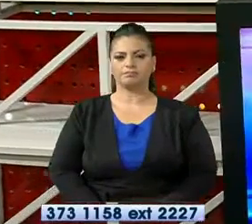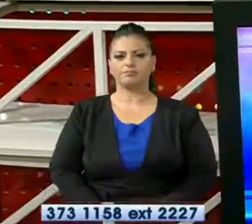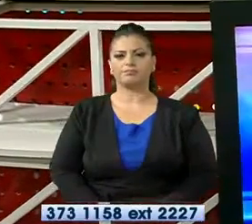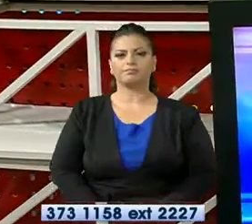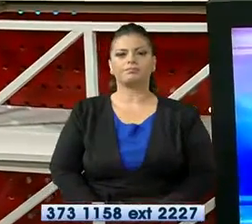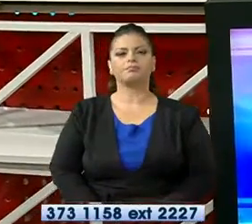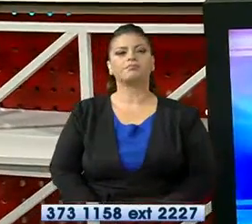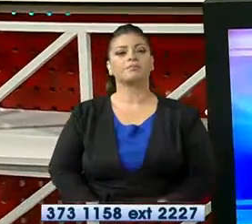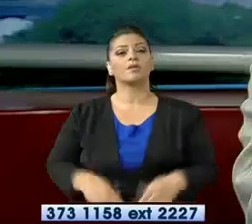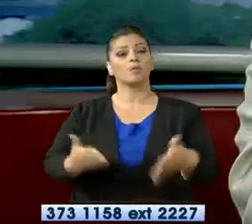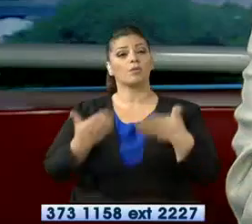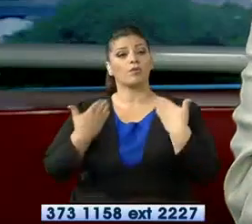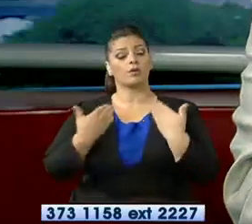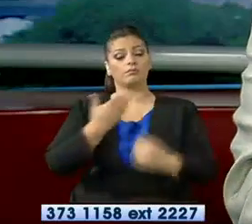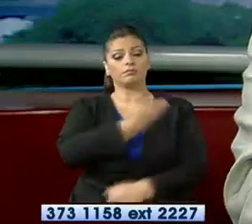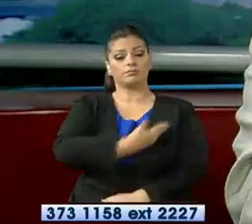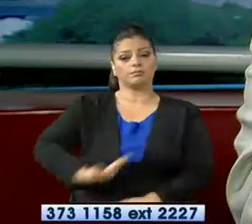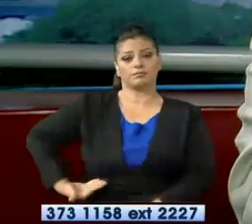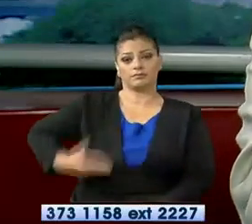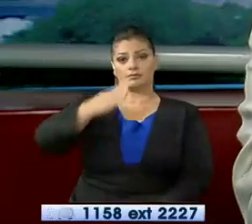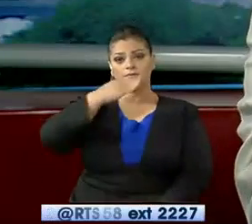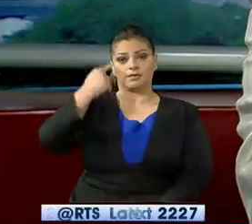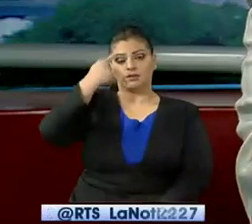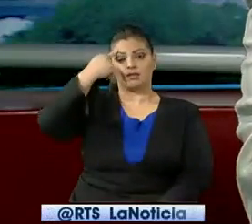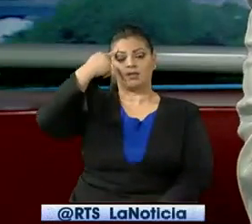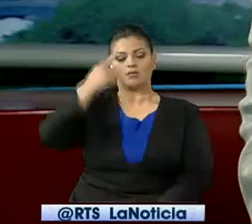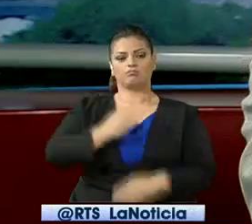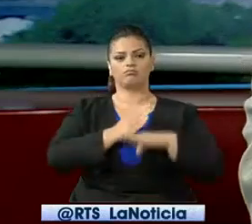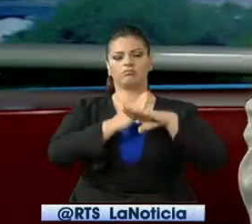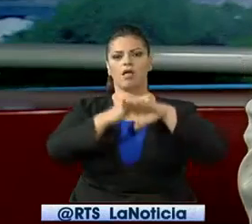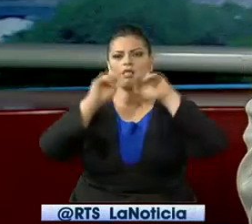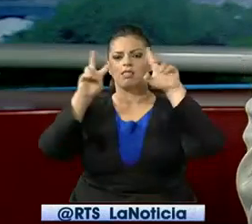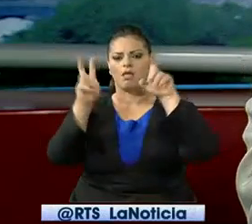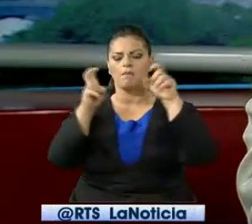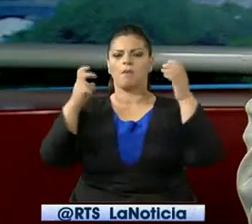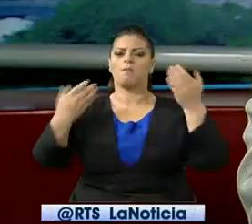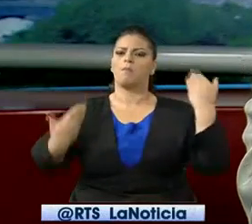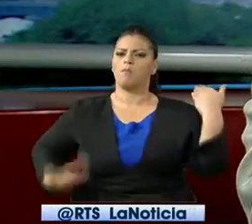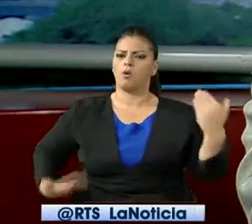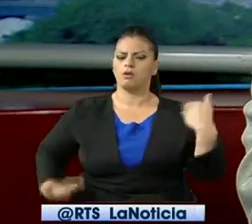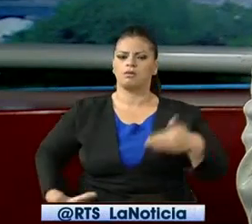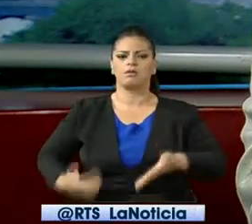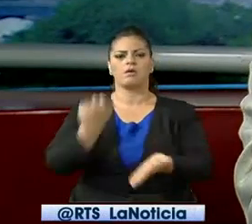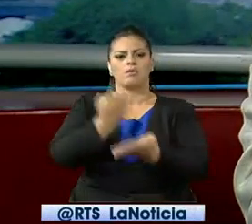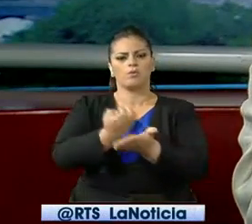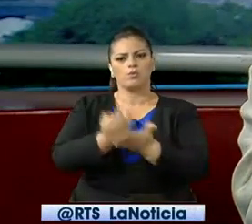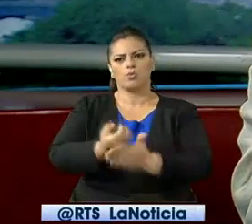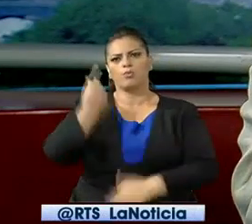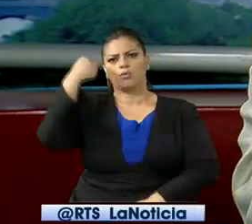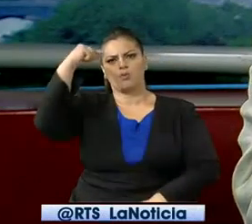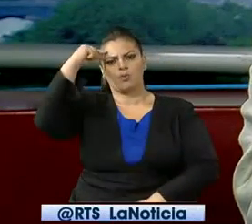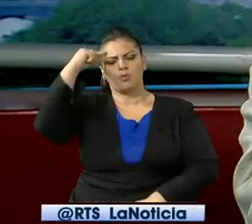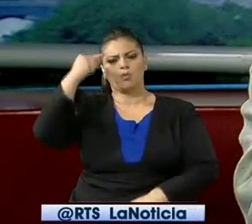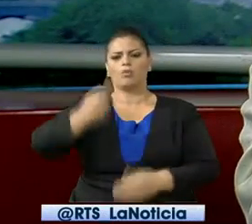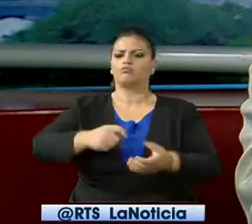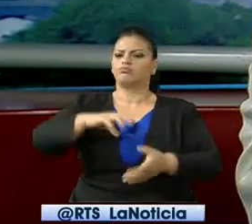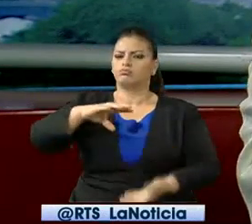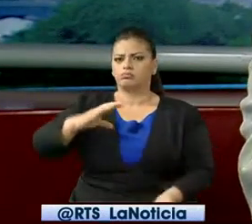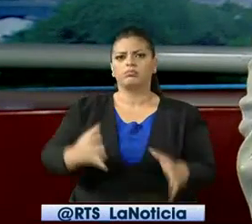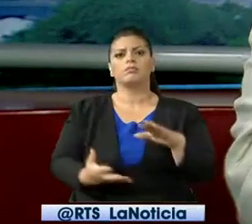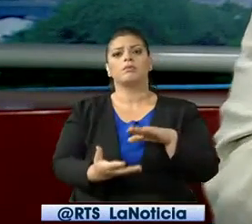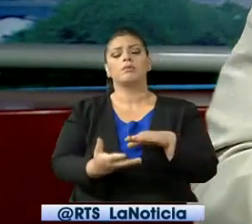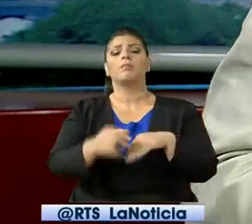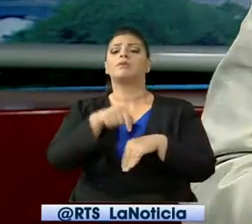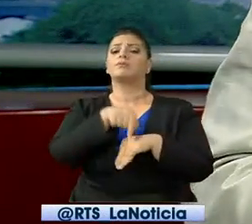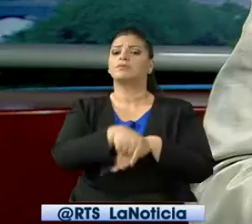En Guayaquil, el presidente de la República, Rafael Correa, defendió la política económica de su gobierno y la inversión pública. Negó que el país enfrente